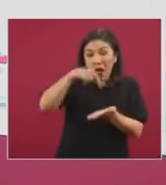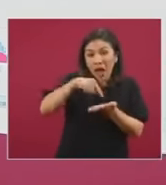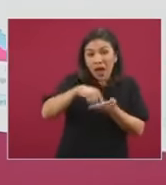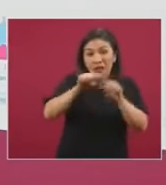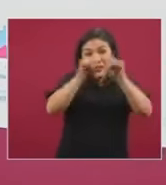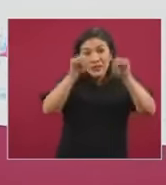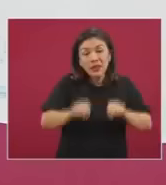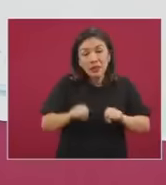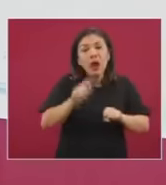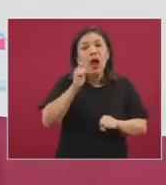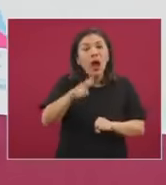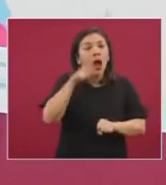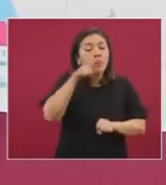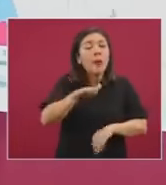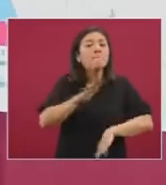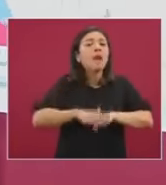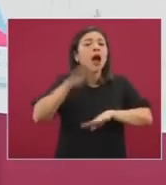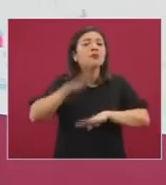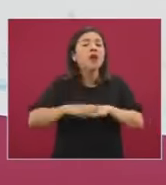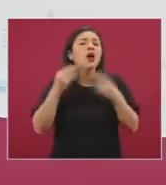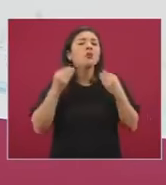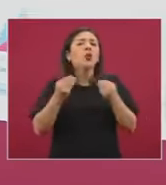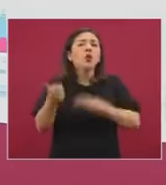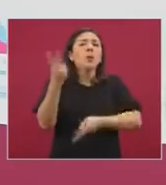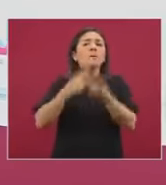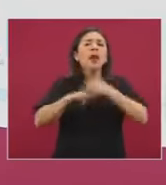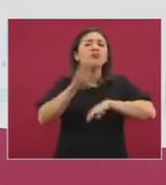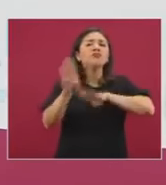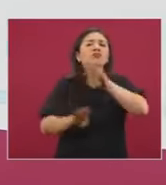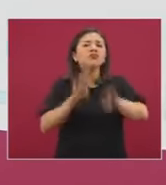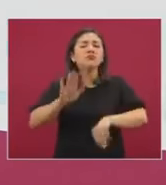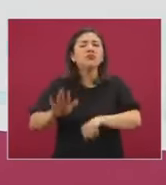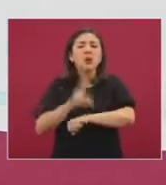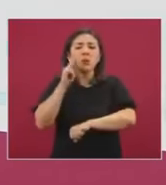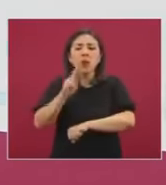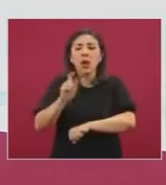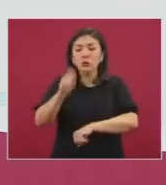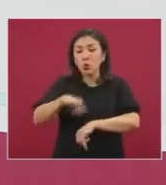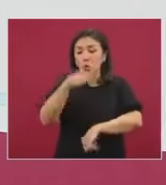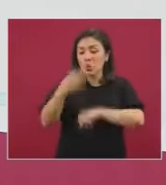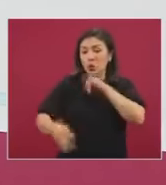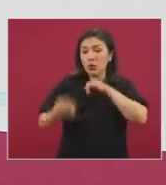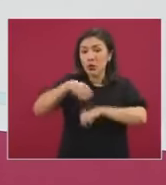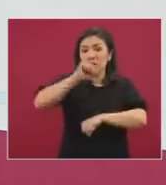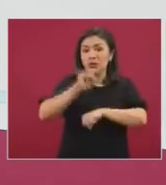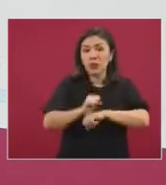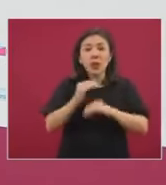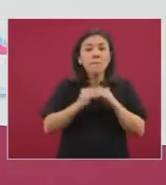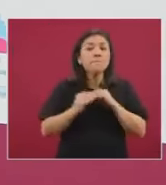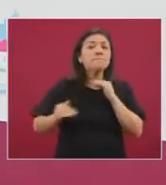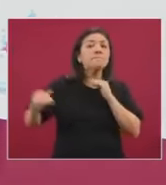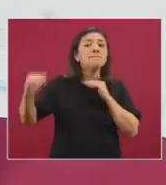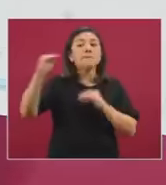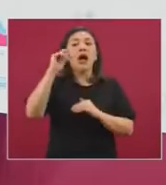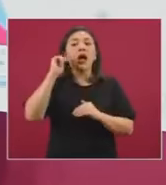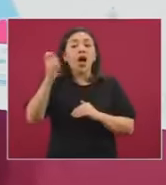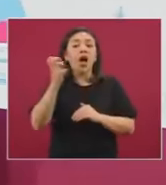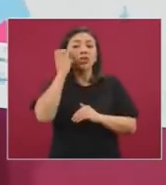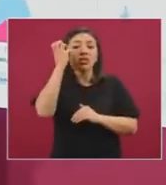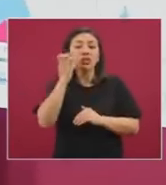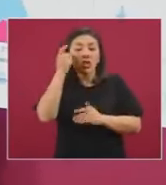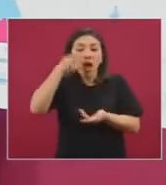más el total del exceso de mortalidad, viendo que ya en la última semana es la gran mayoría del